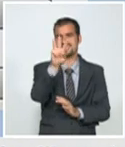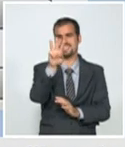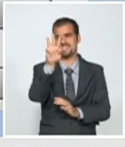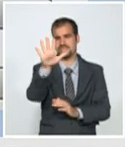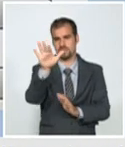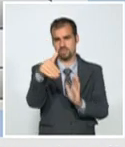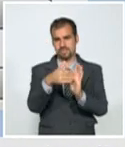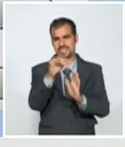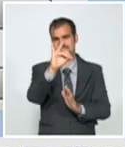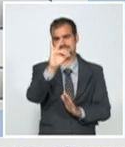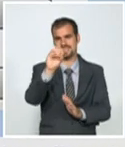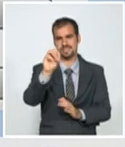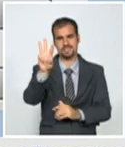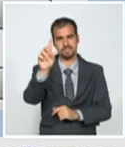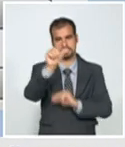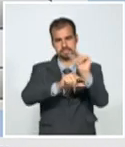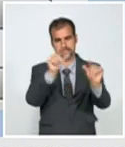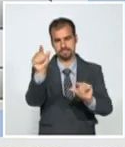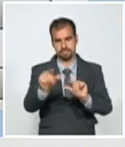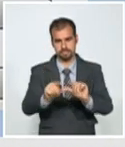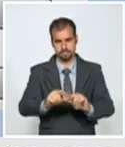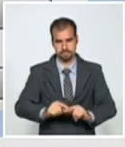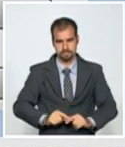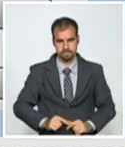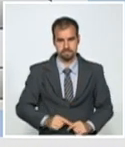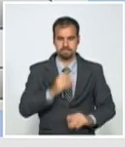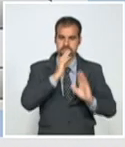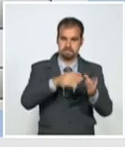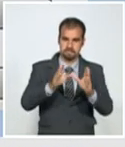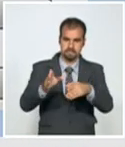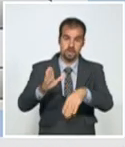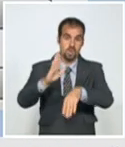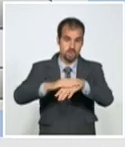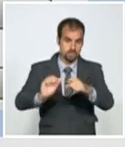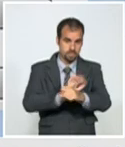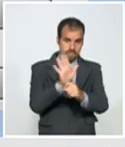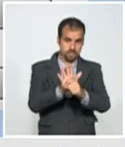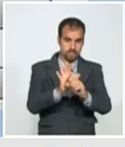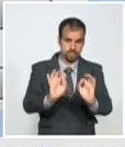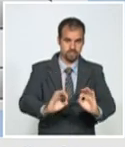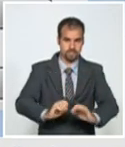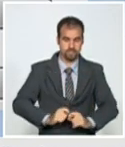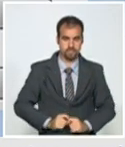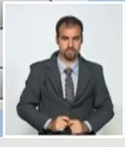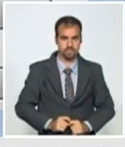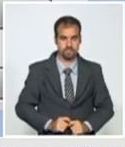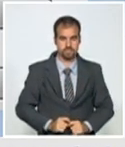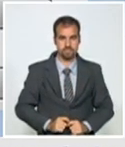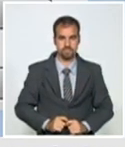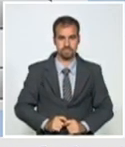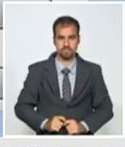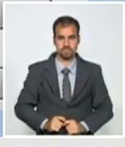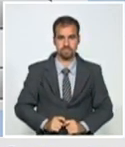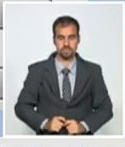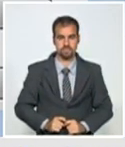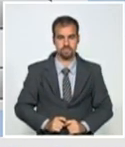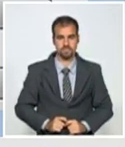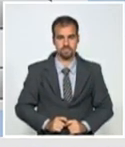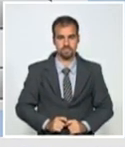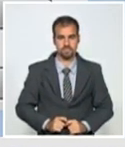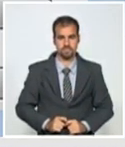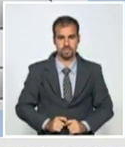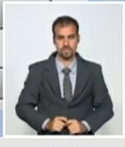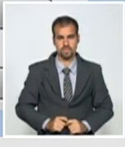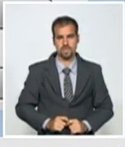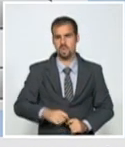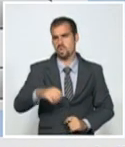1.335.703 personas que han fallecido con COVID-19 en nuestra región, para una letalidad, como